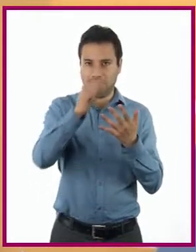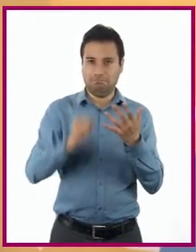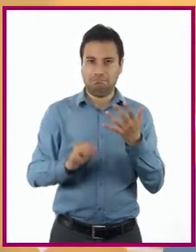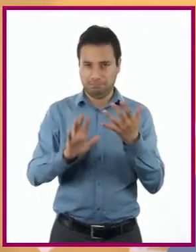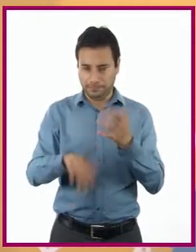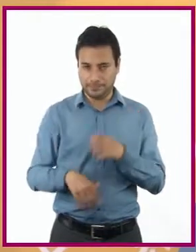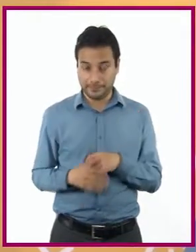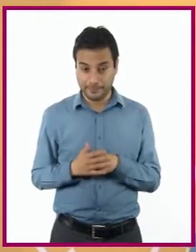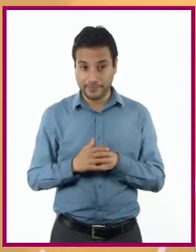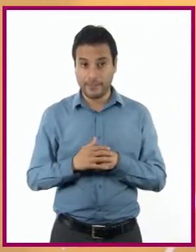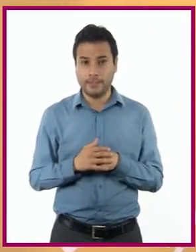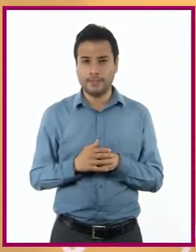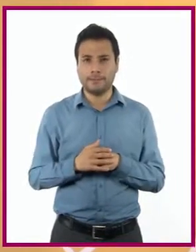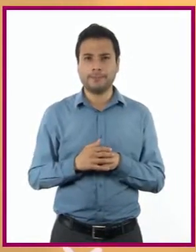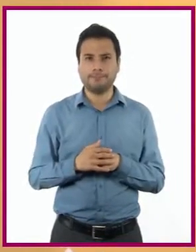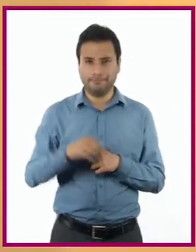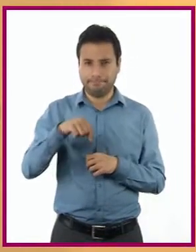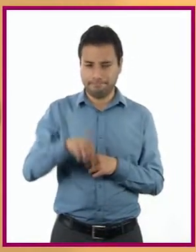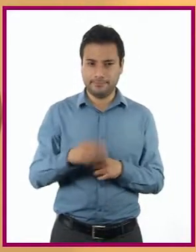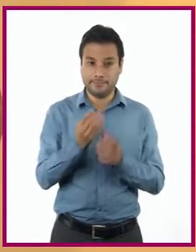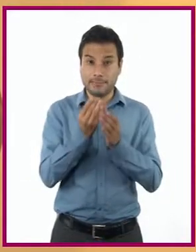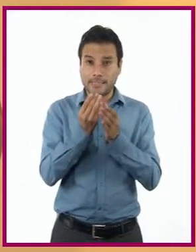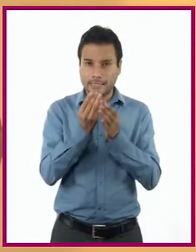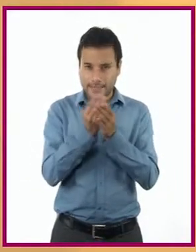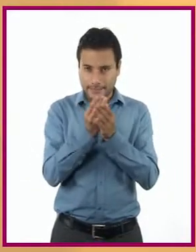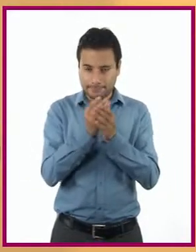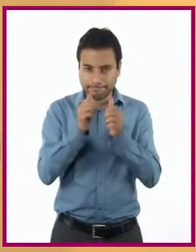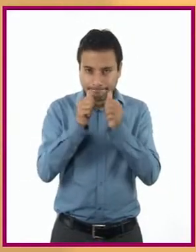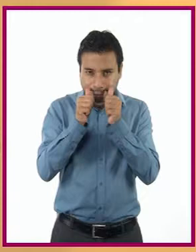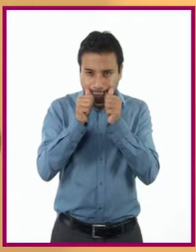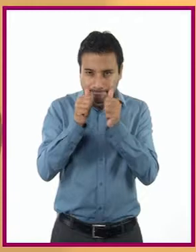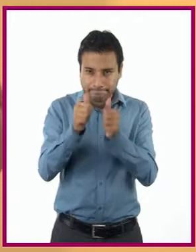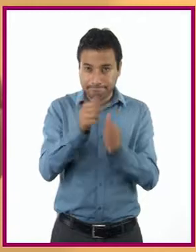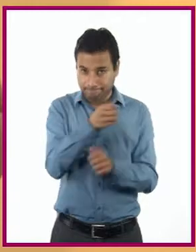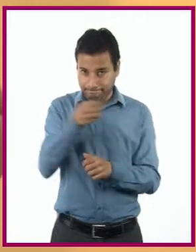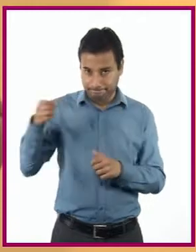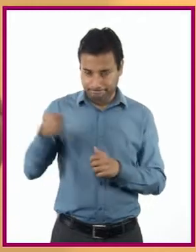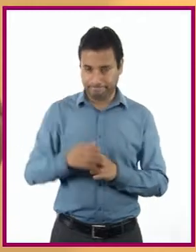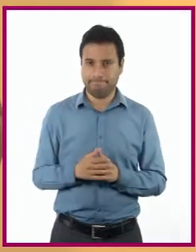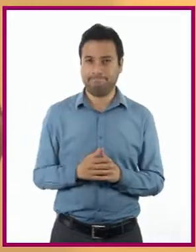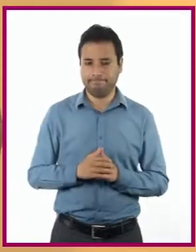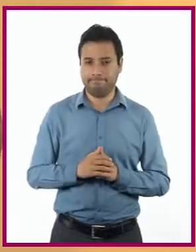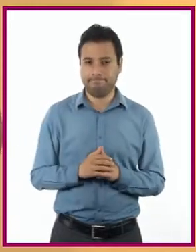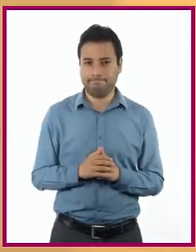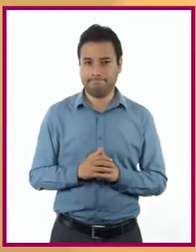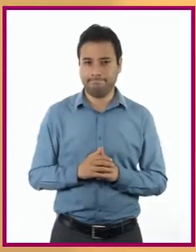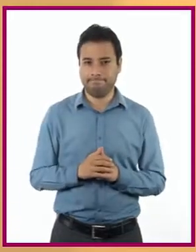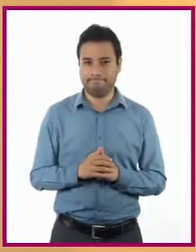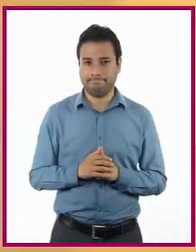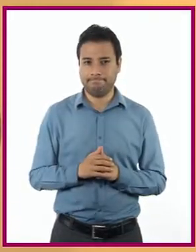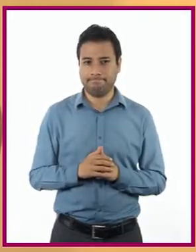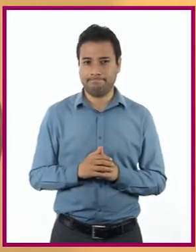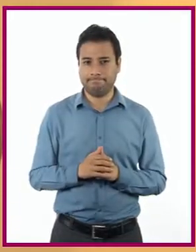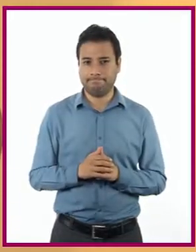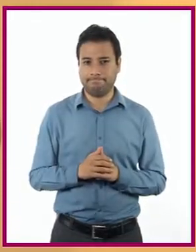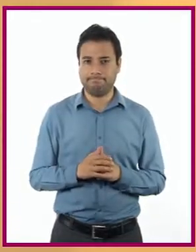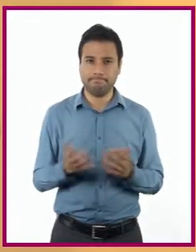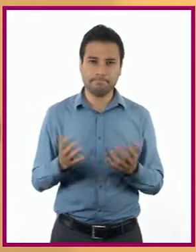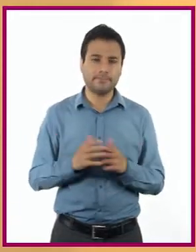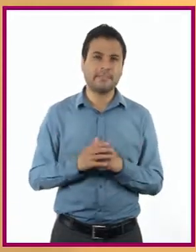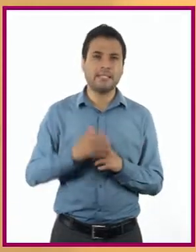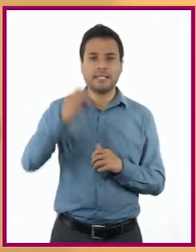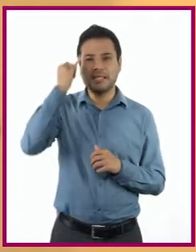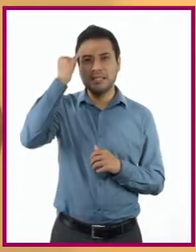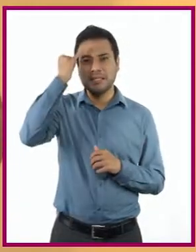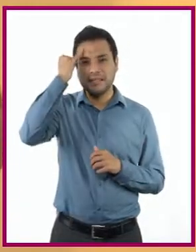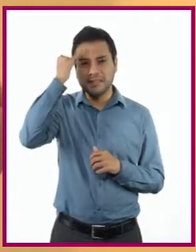Primero, van a observar la sesión muy atentas y atentos. Realizarán las anotaciones pertinentes, incluyendo